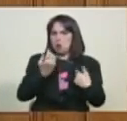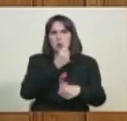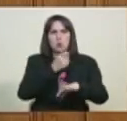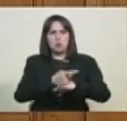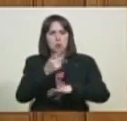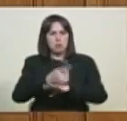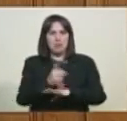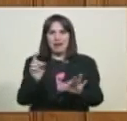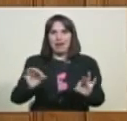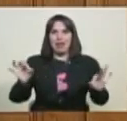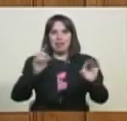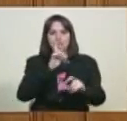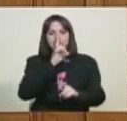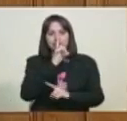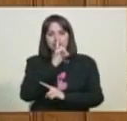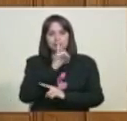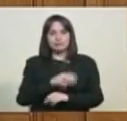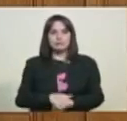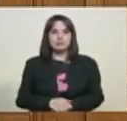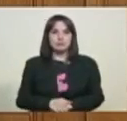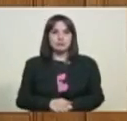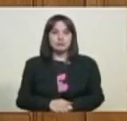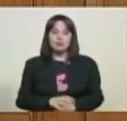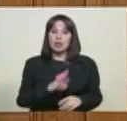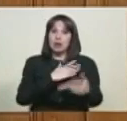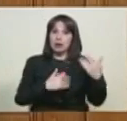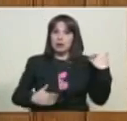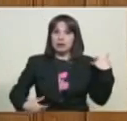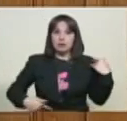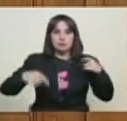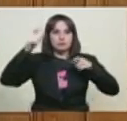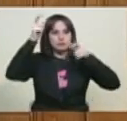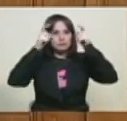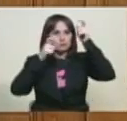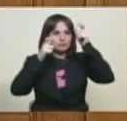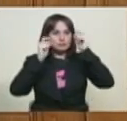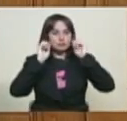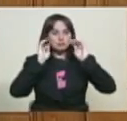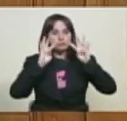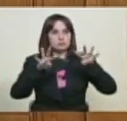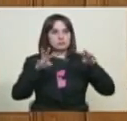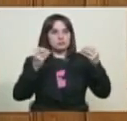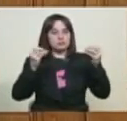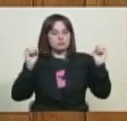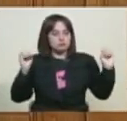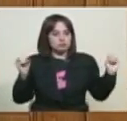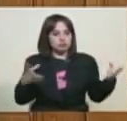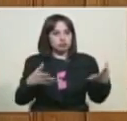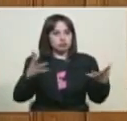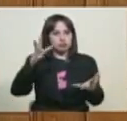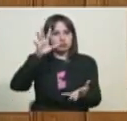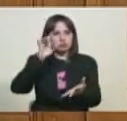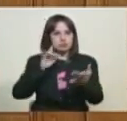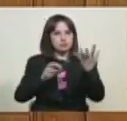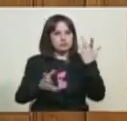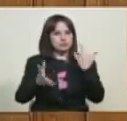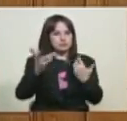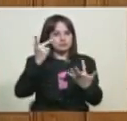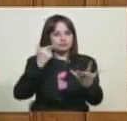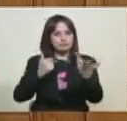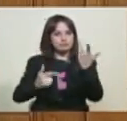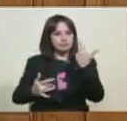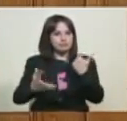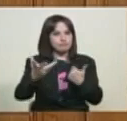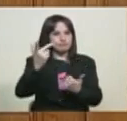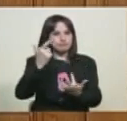frente al país. Y el comandante Chávez, de manera brillante, lo fue atrayendo hacia el espacio